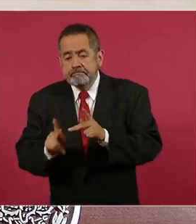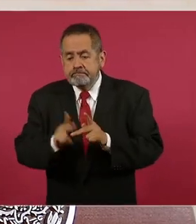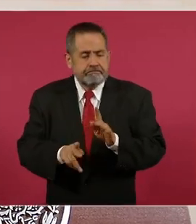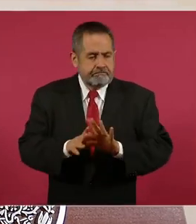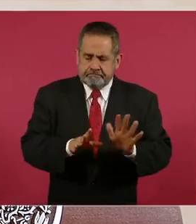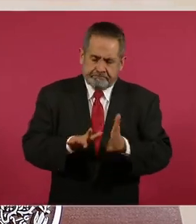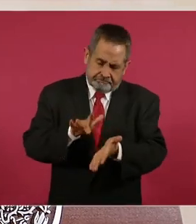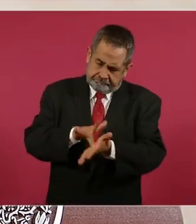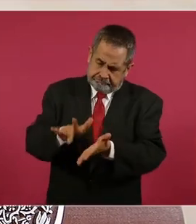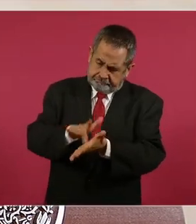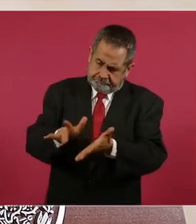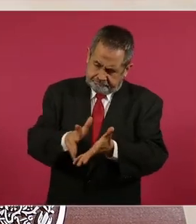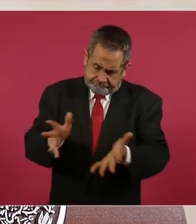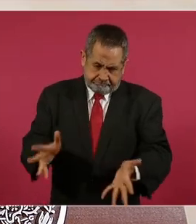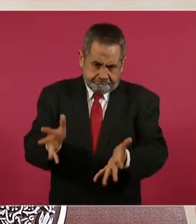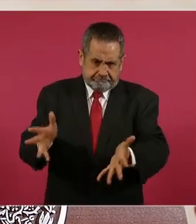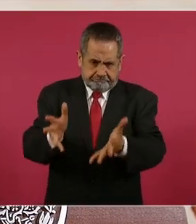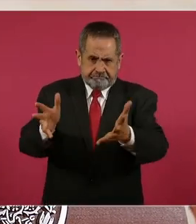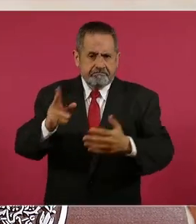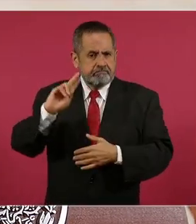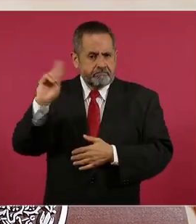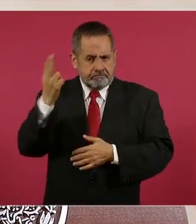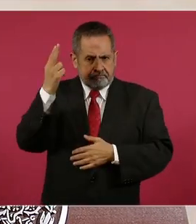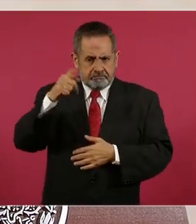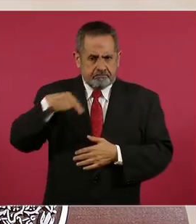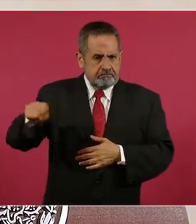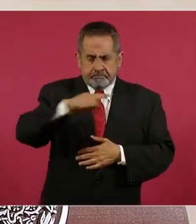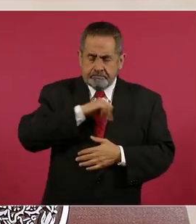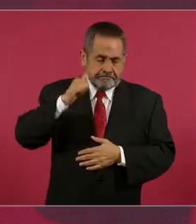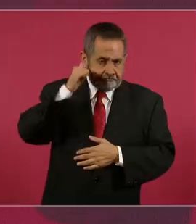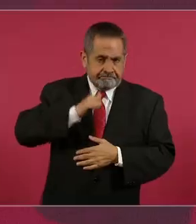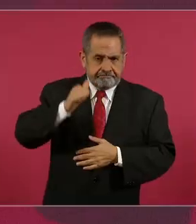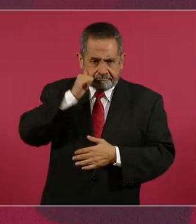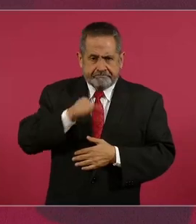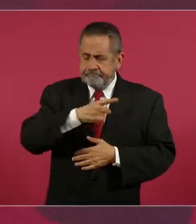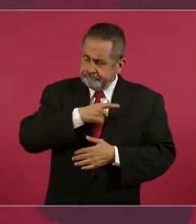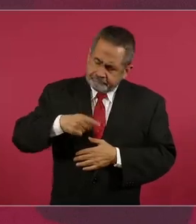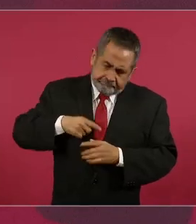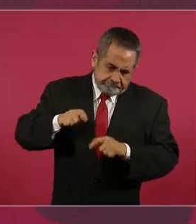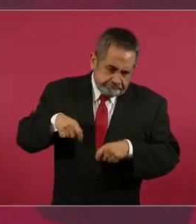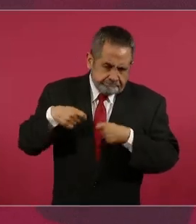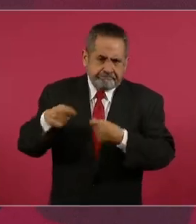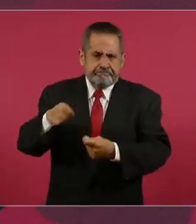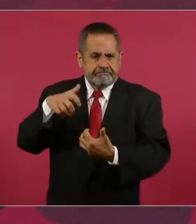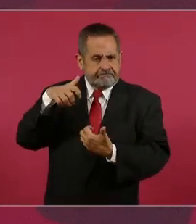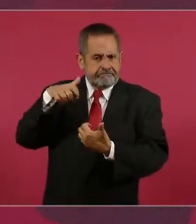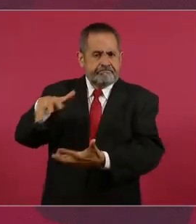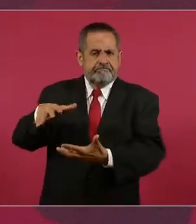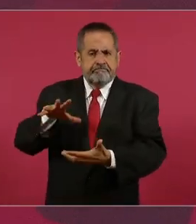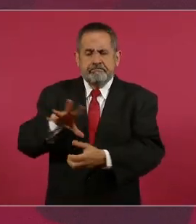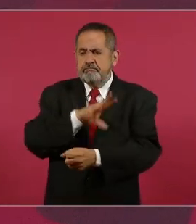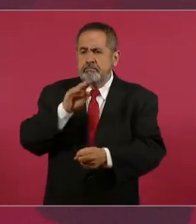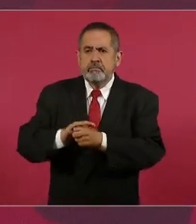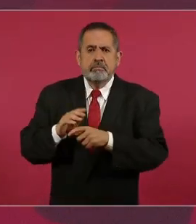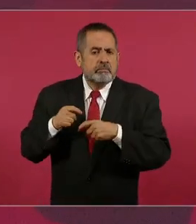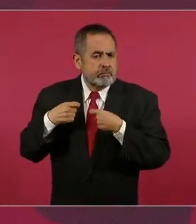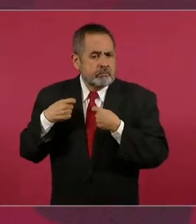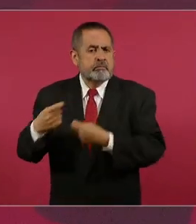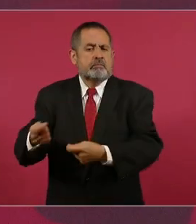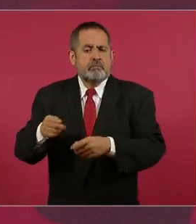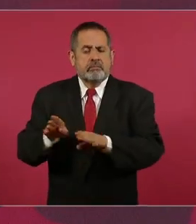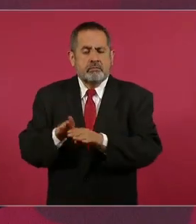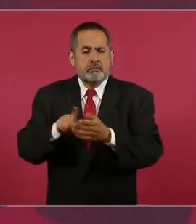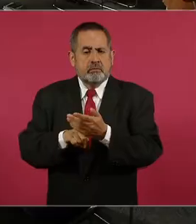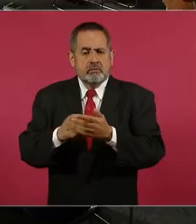de apoyar a las universidades públicas y siempre se les ha considerado